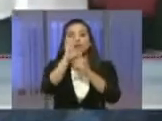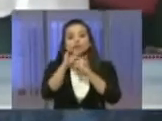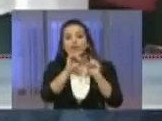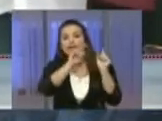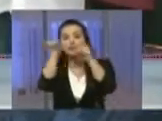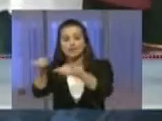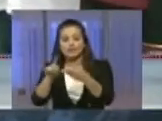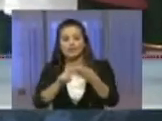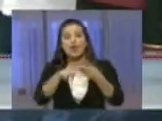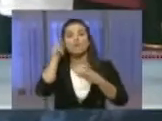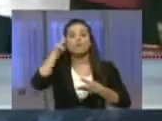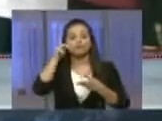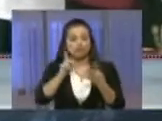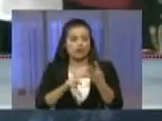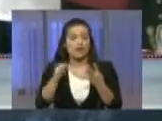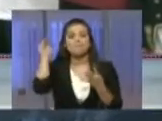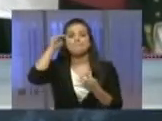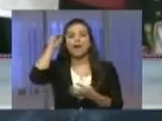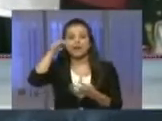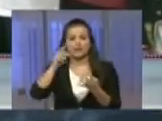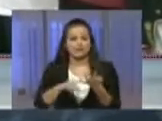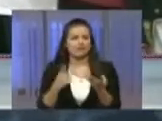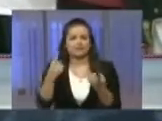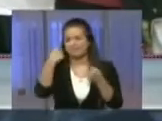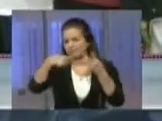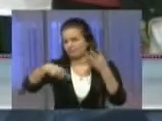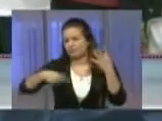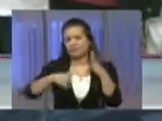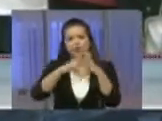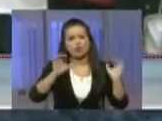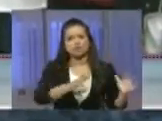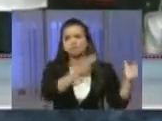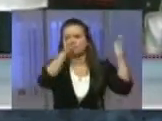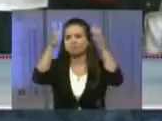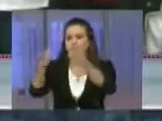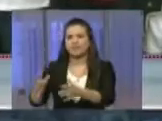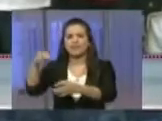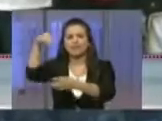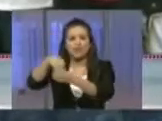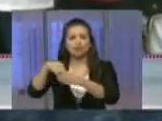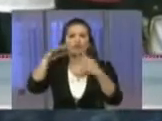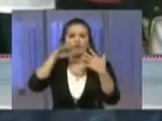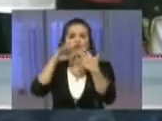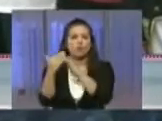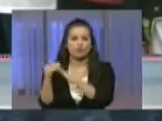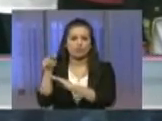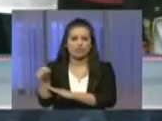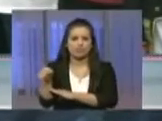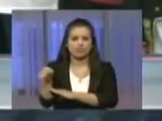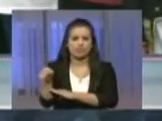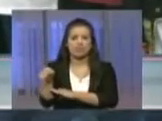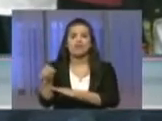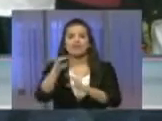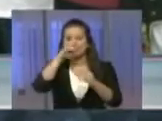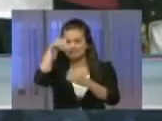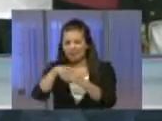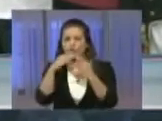los profesores las maestras etcétera etcétera que llegue todas las misiones y base de misiones socialistas